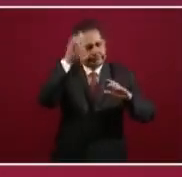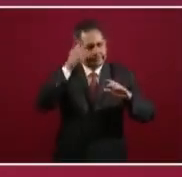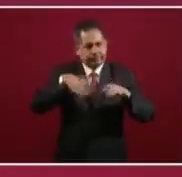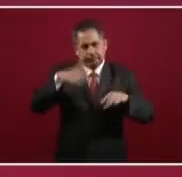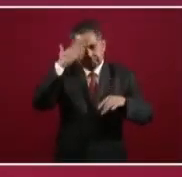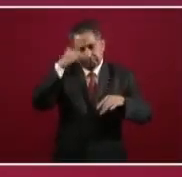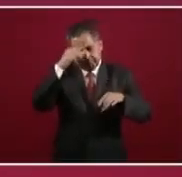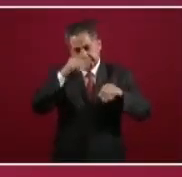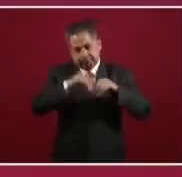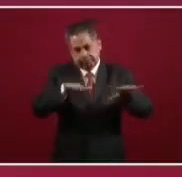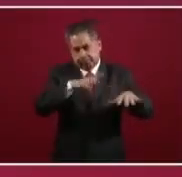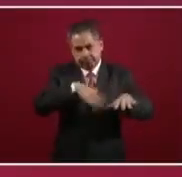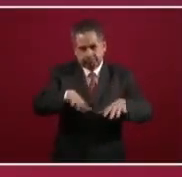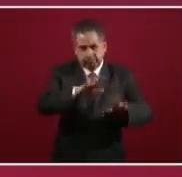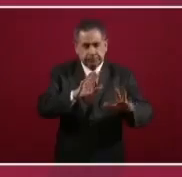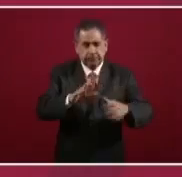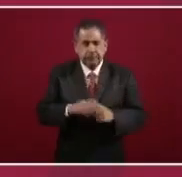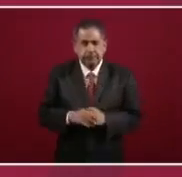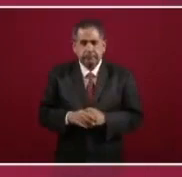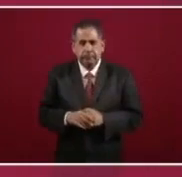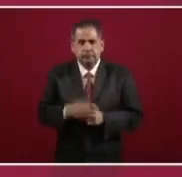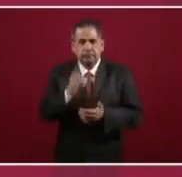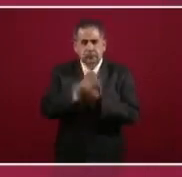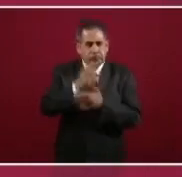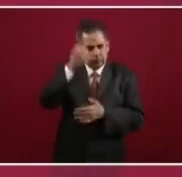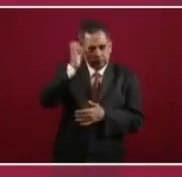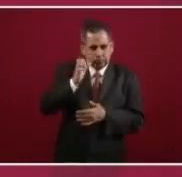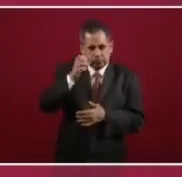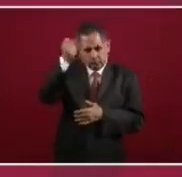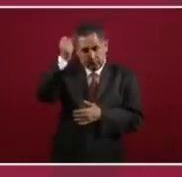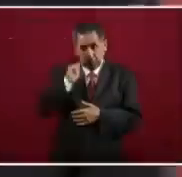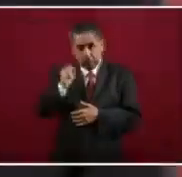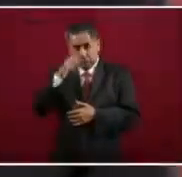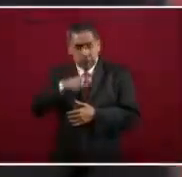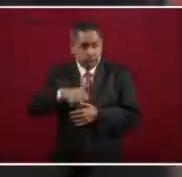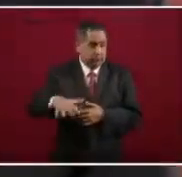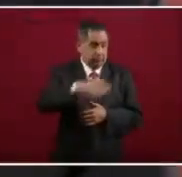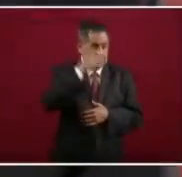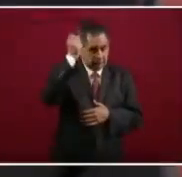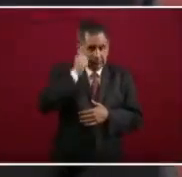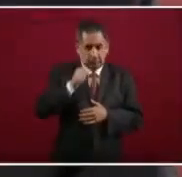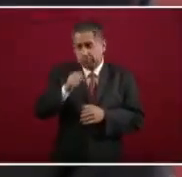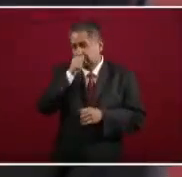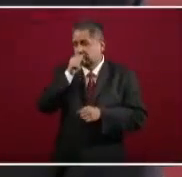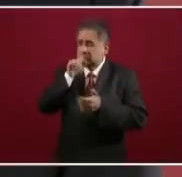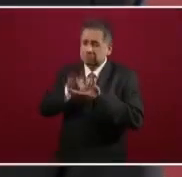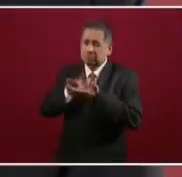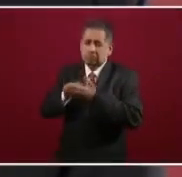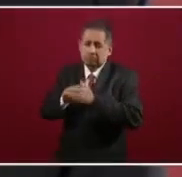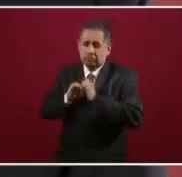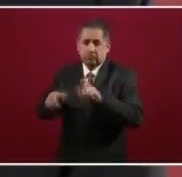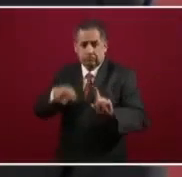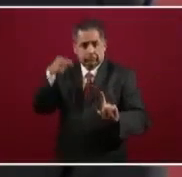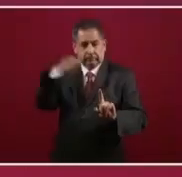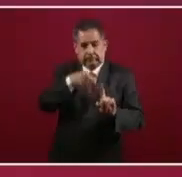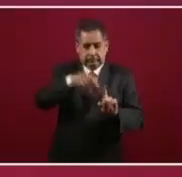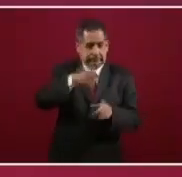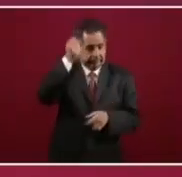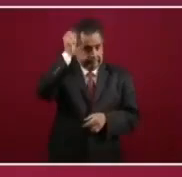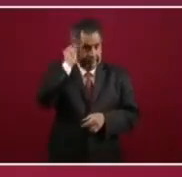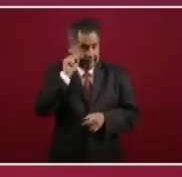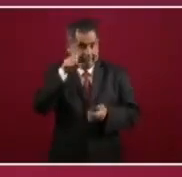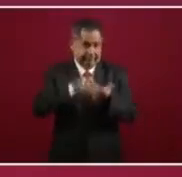enteran no sólo todos así como noticias nacional pero más allí porque ahí